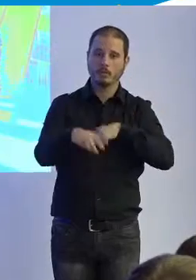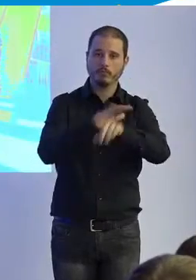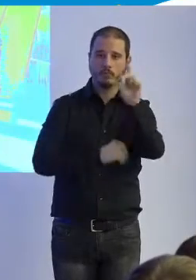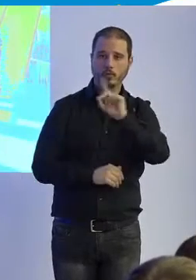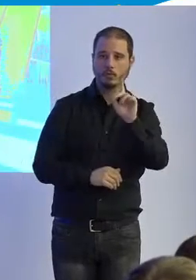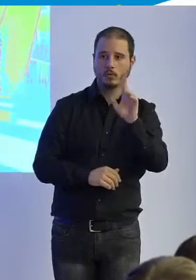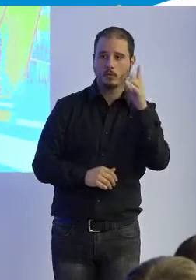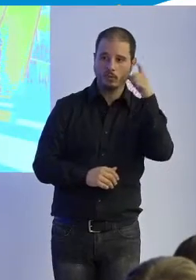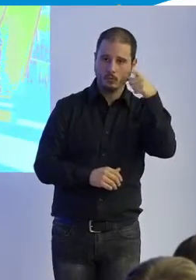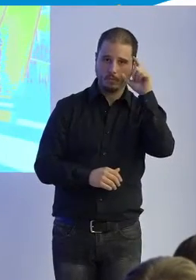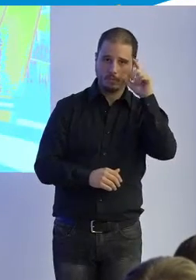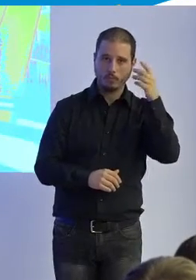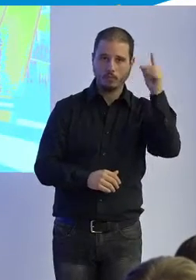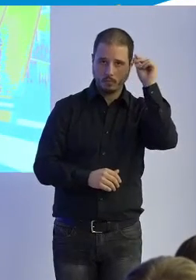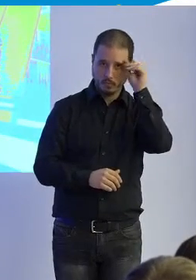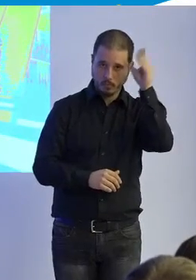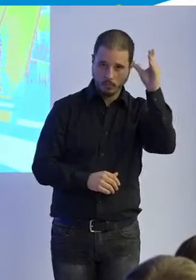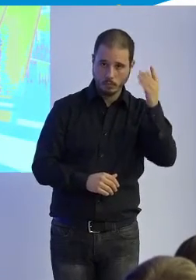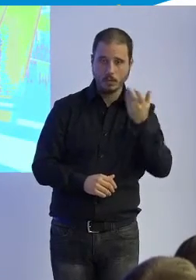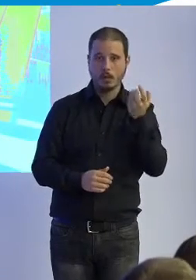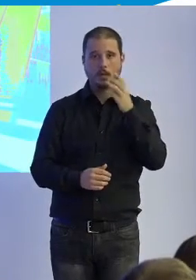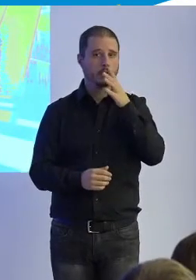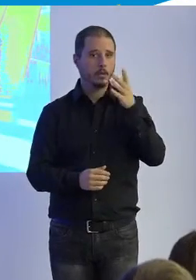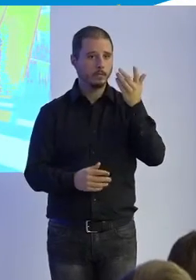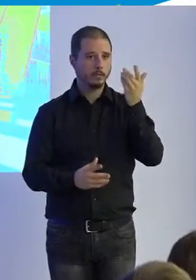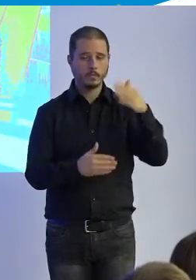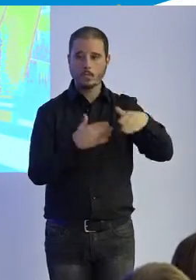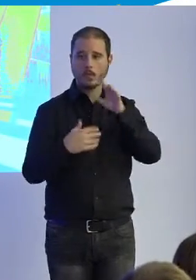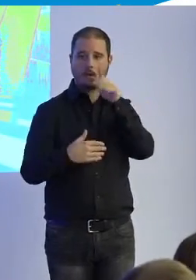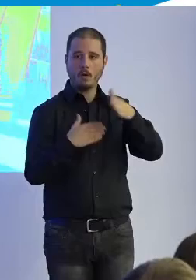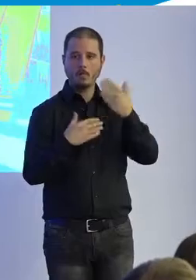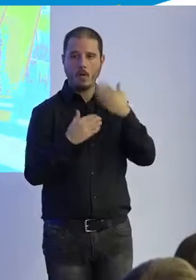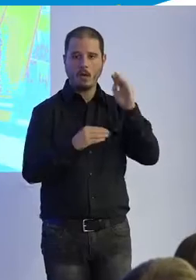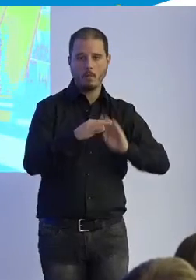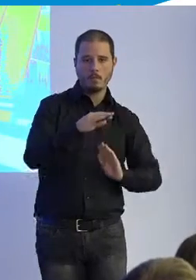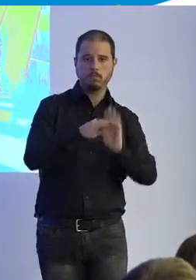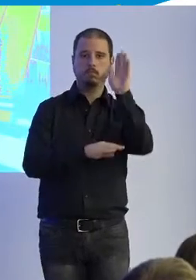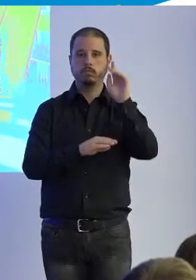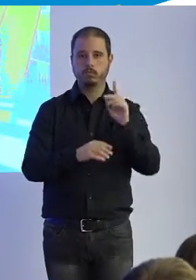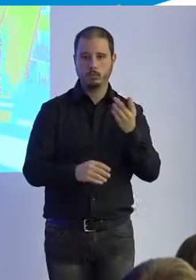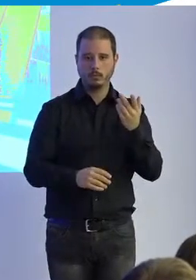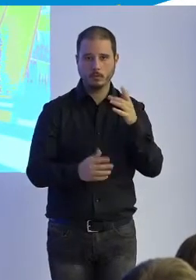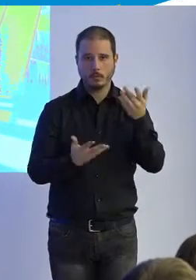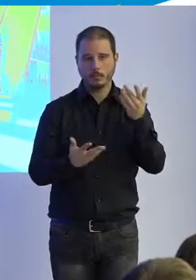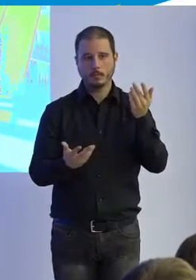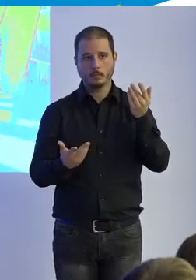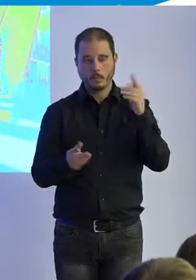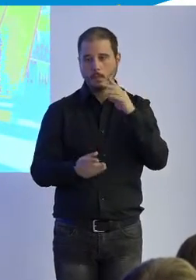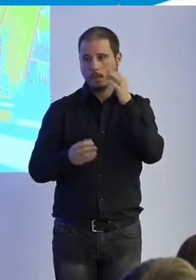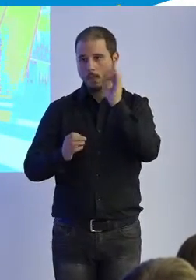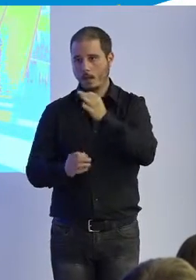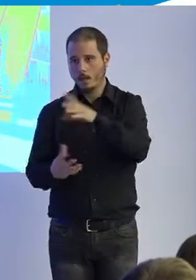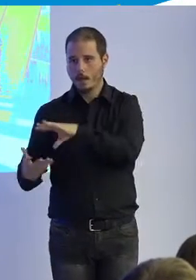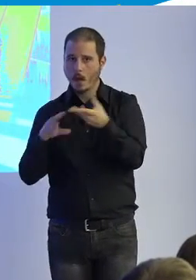moda, y luego va a haber que evaluar qué queda de todo esto. Sí que es verdad que tiene muchas más aplicaciones y